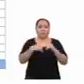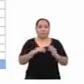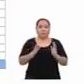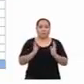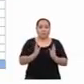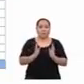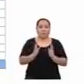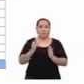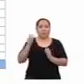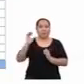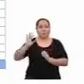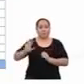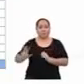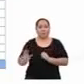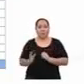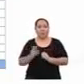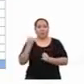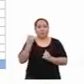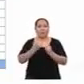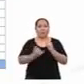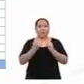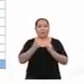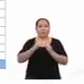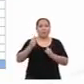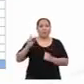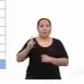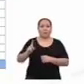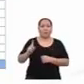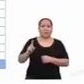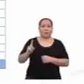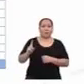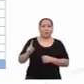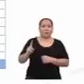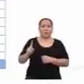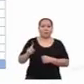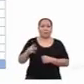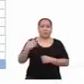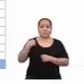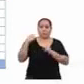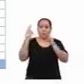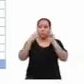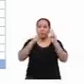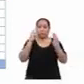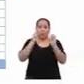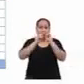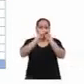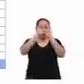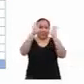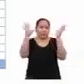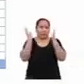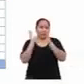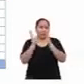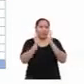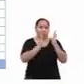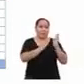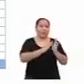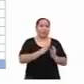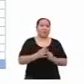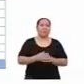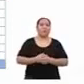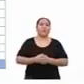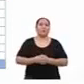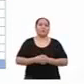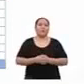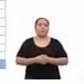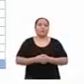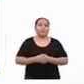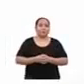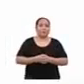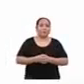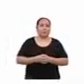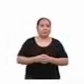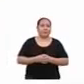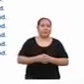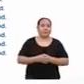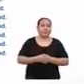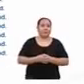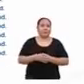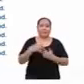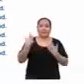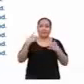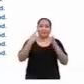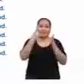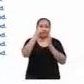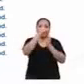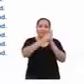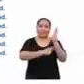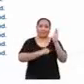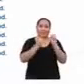5 y para el último 1. Se ve todo más claro y ordenado. Ya la lista no es